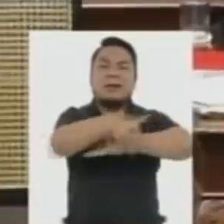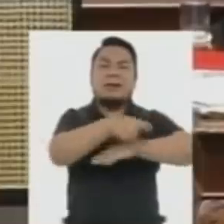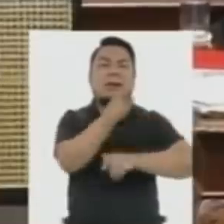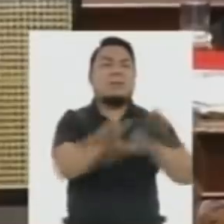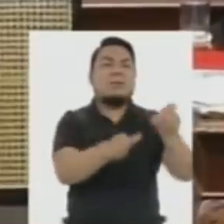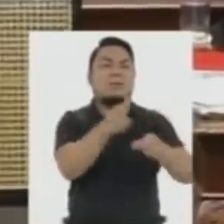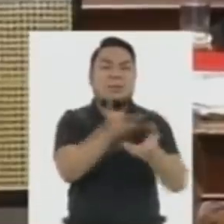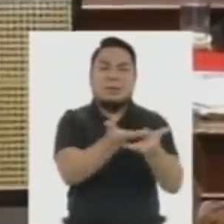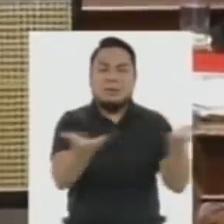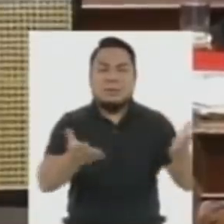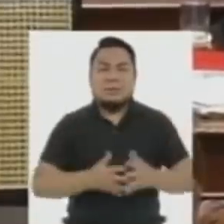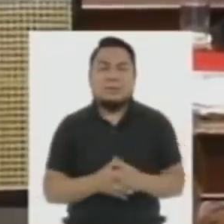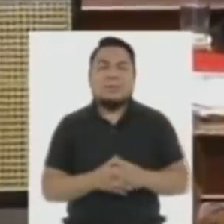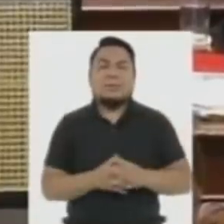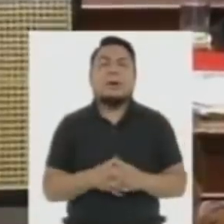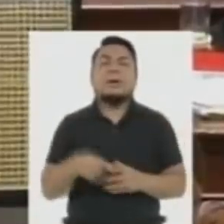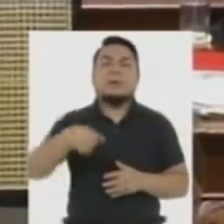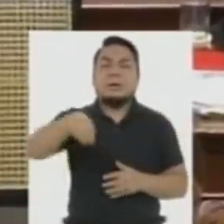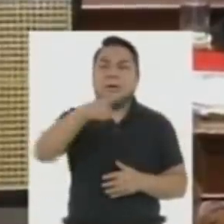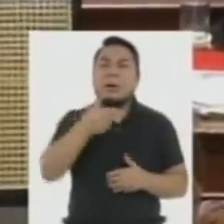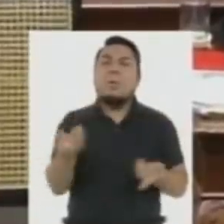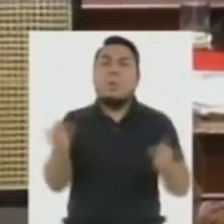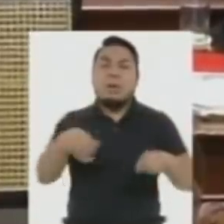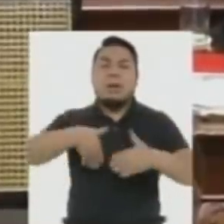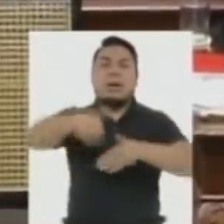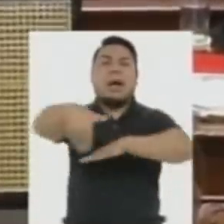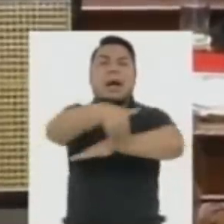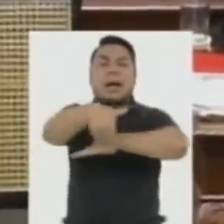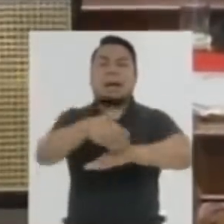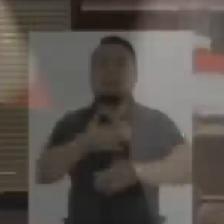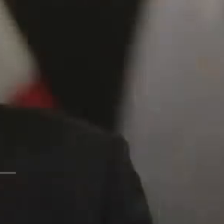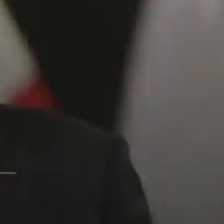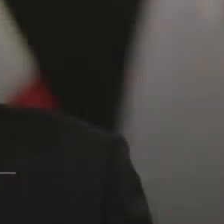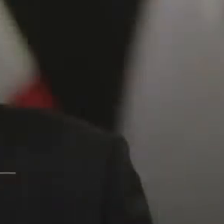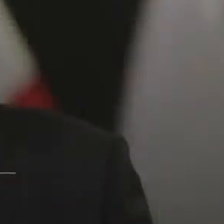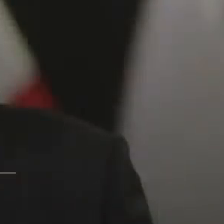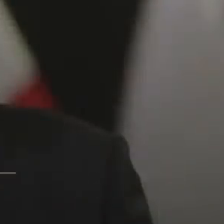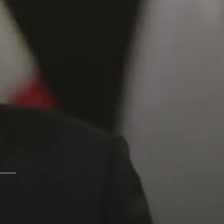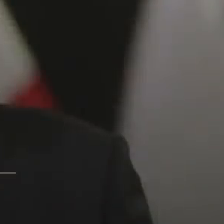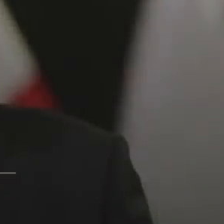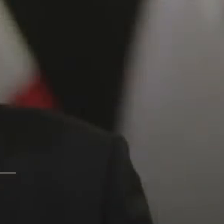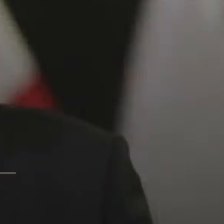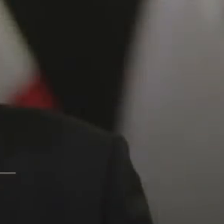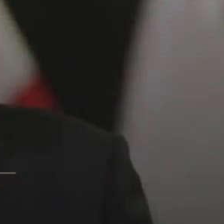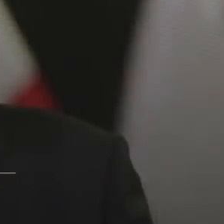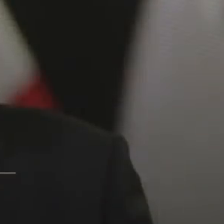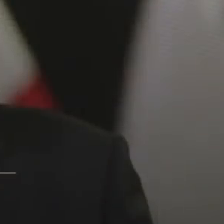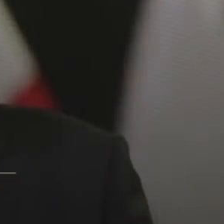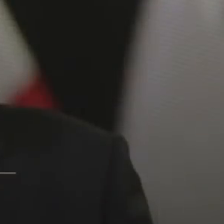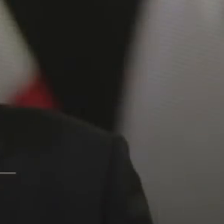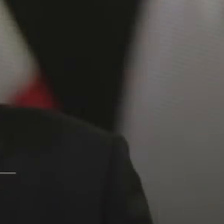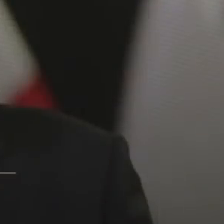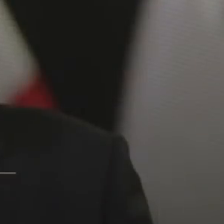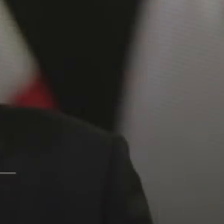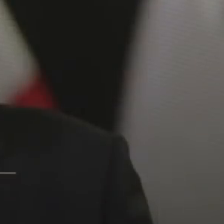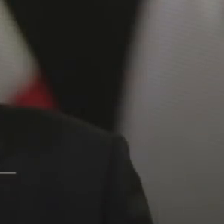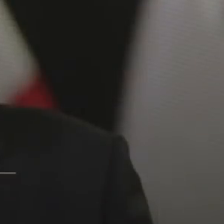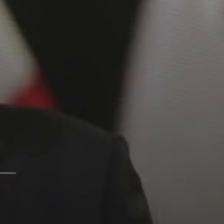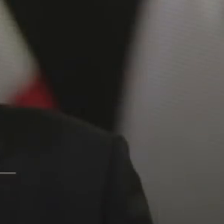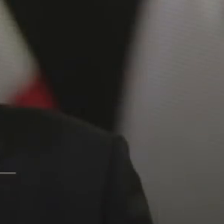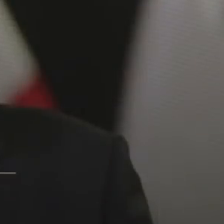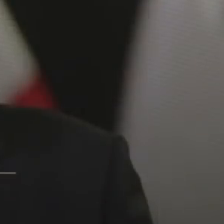7 30 de la tarde 8 de la tarde cuando anunció que se disolvería el poder